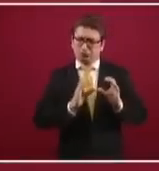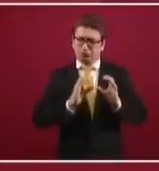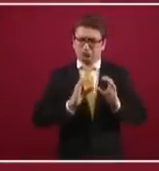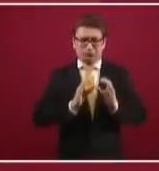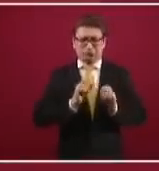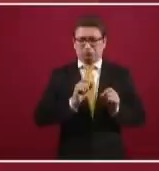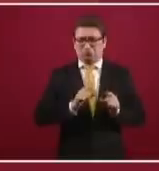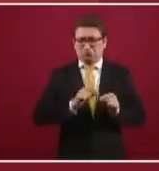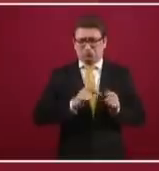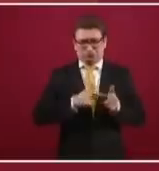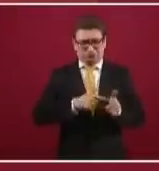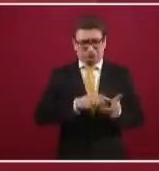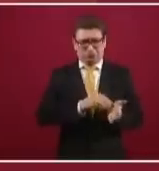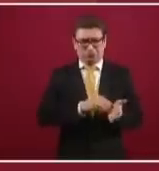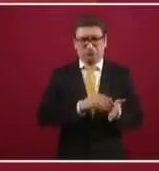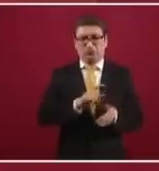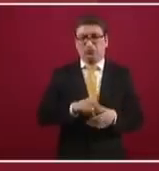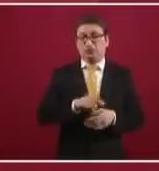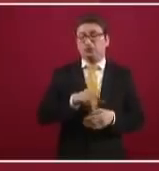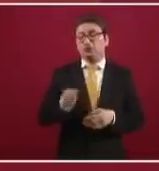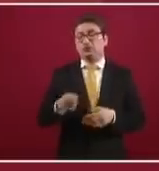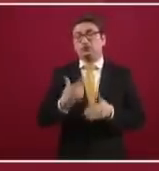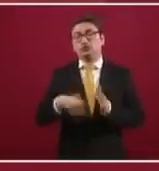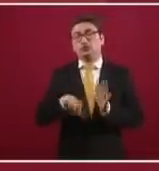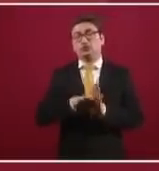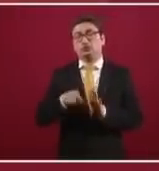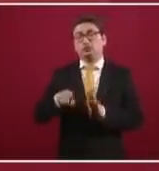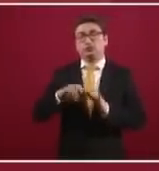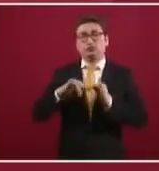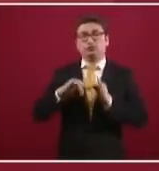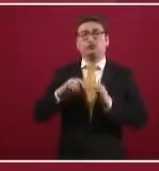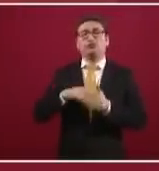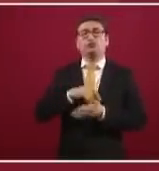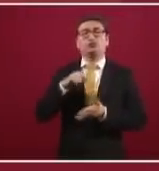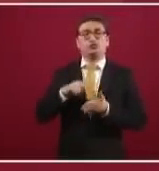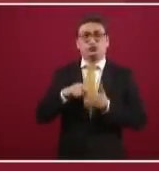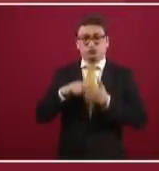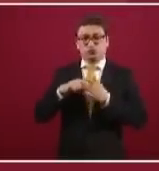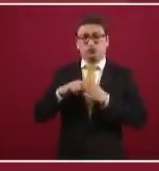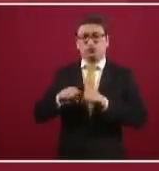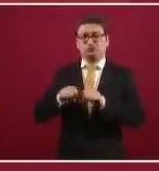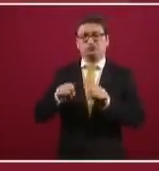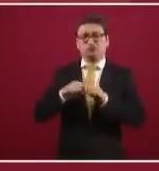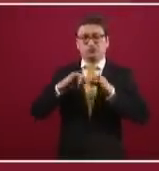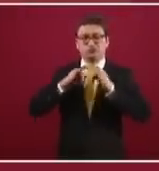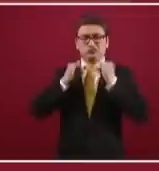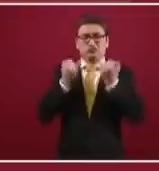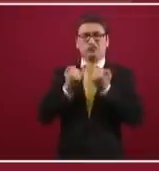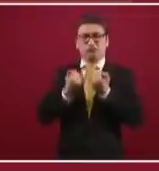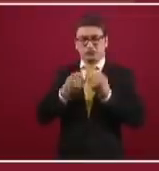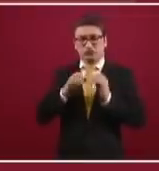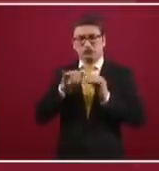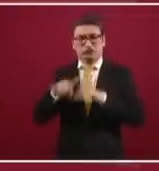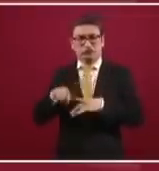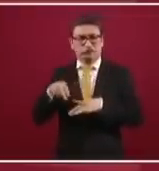la sala de junta va a llevar